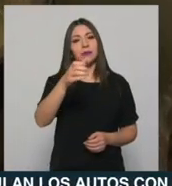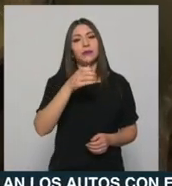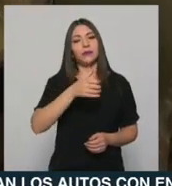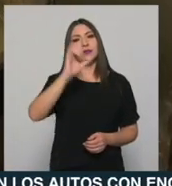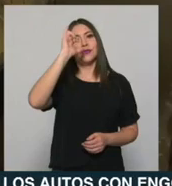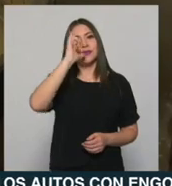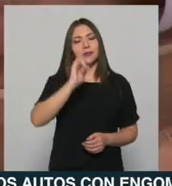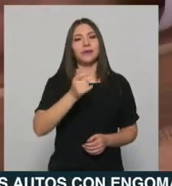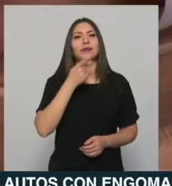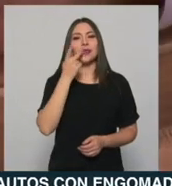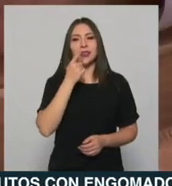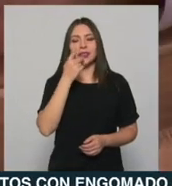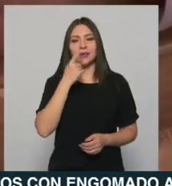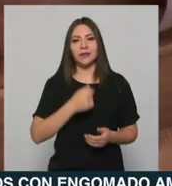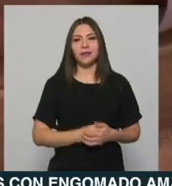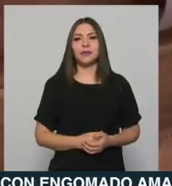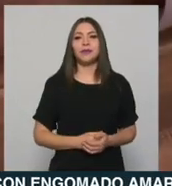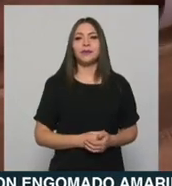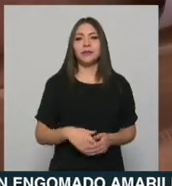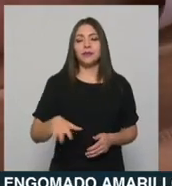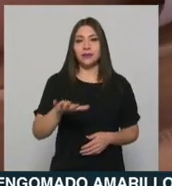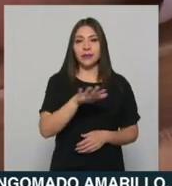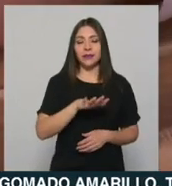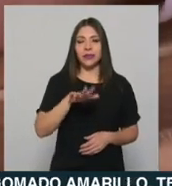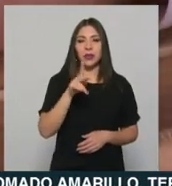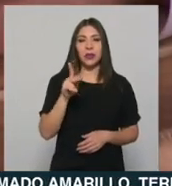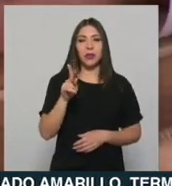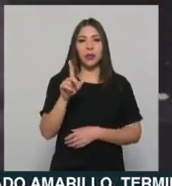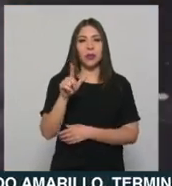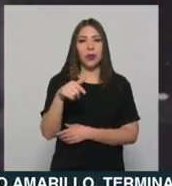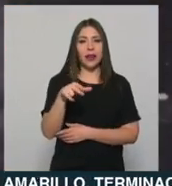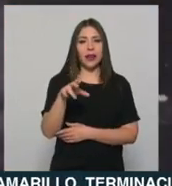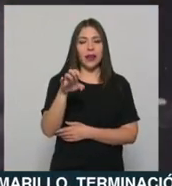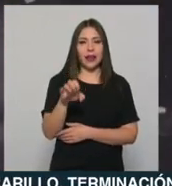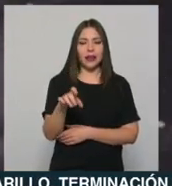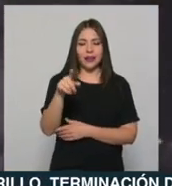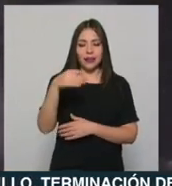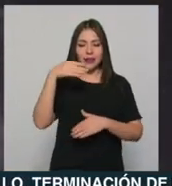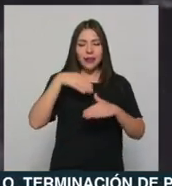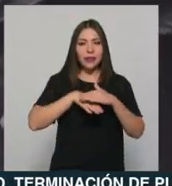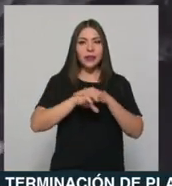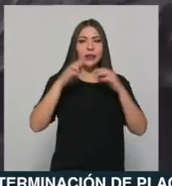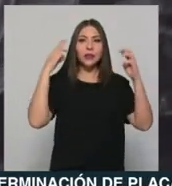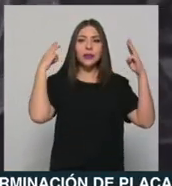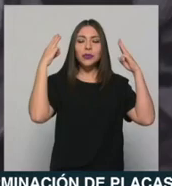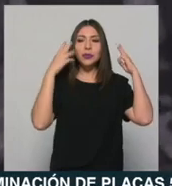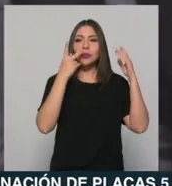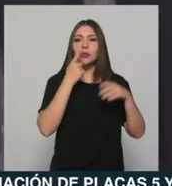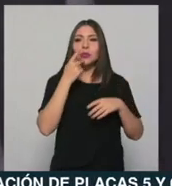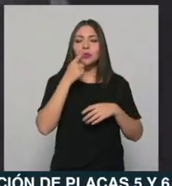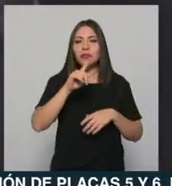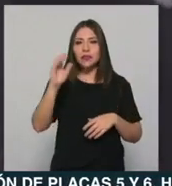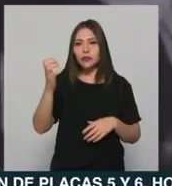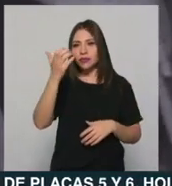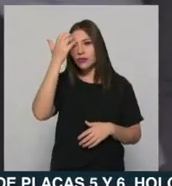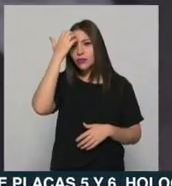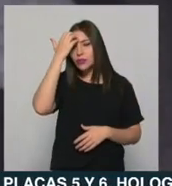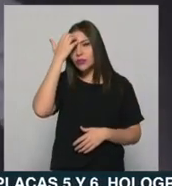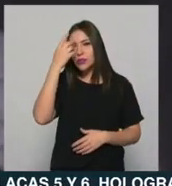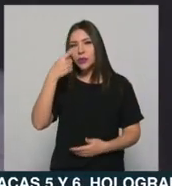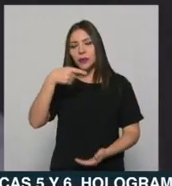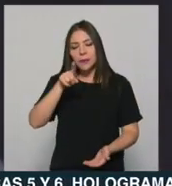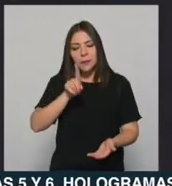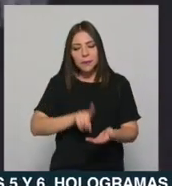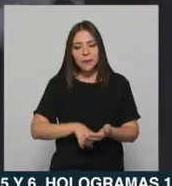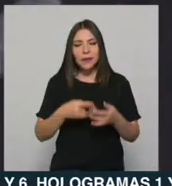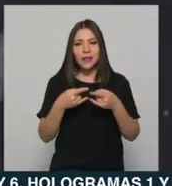Detente caminante, un pulquito y adelante. El Museo del Pulque nos invita a conocer la historia y tradición de la